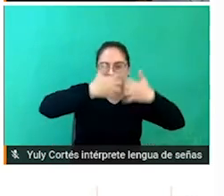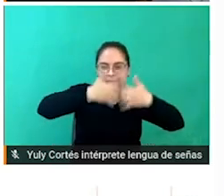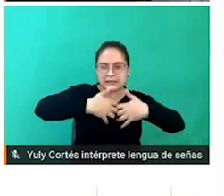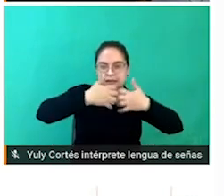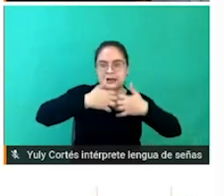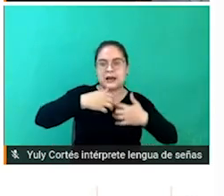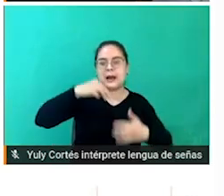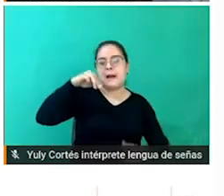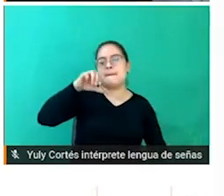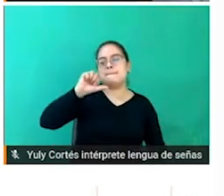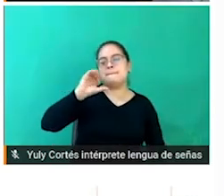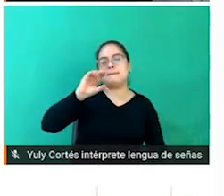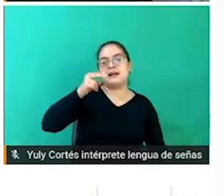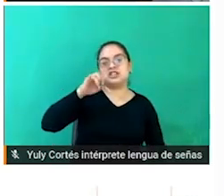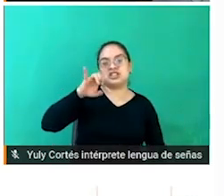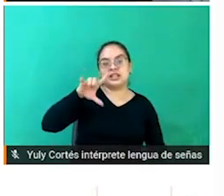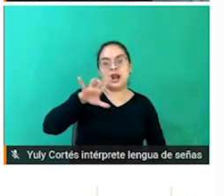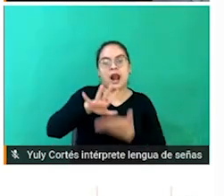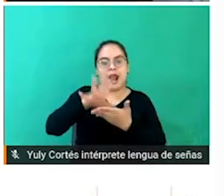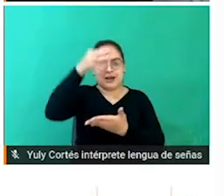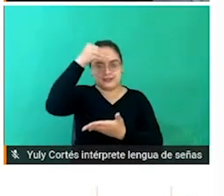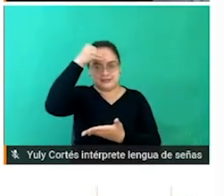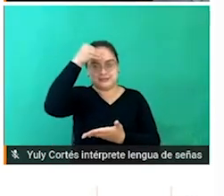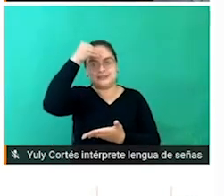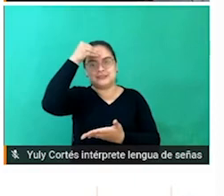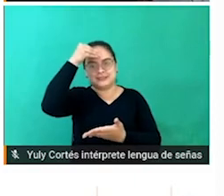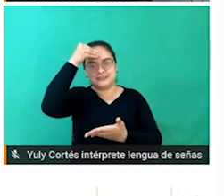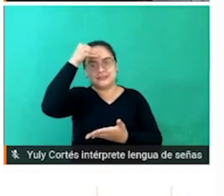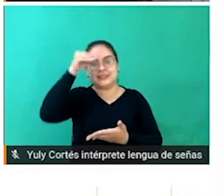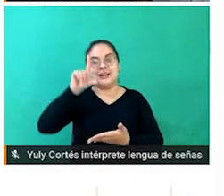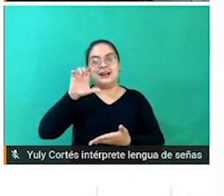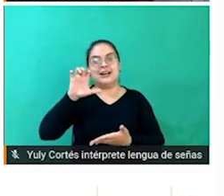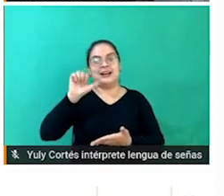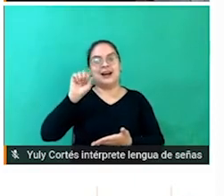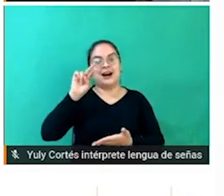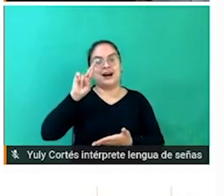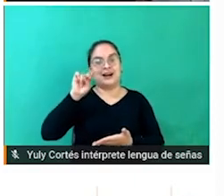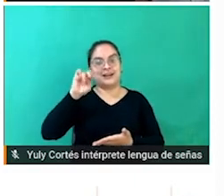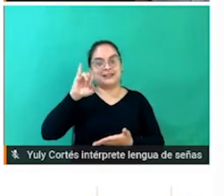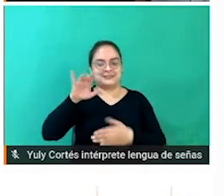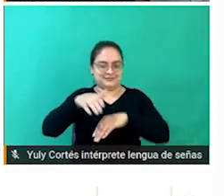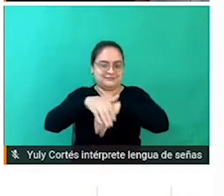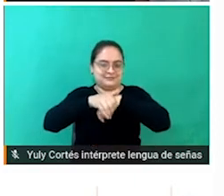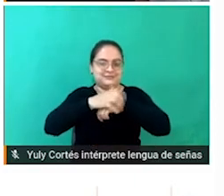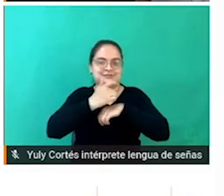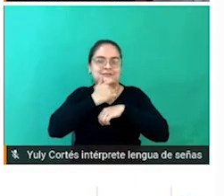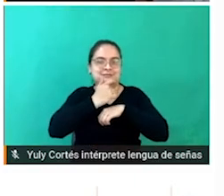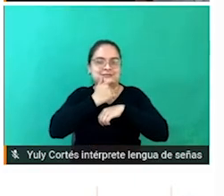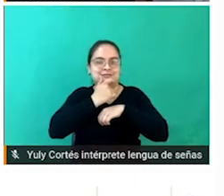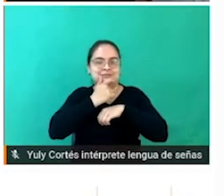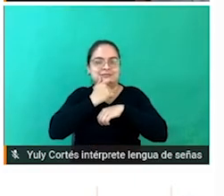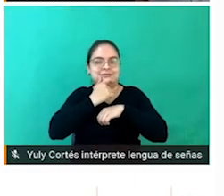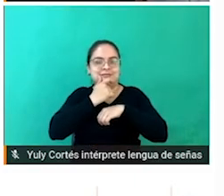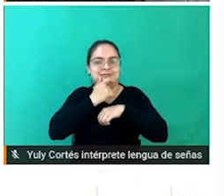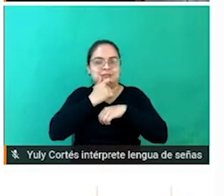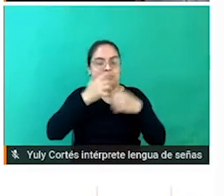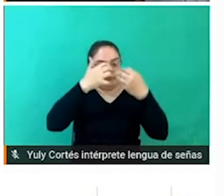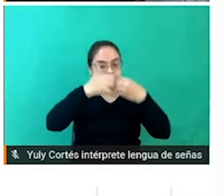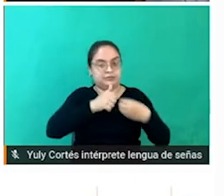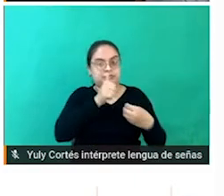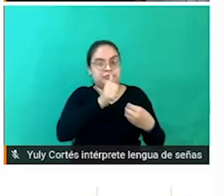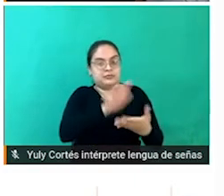machine learning. Ahí es donde sí le vamos a dar no solamente la libertad de decidir, sino que también